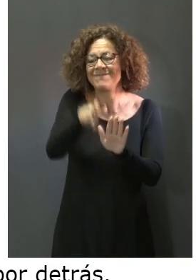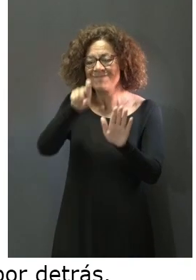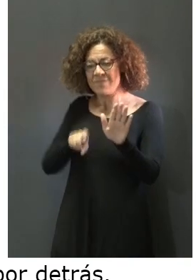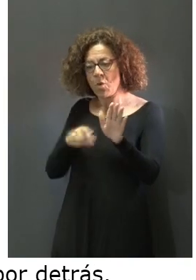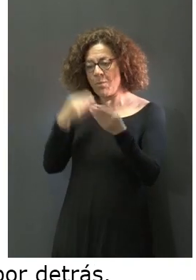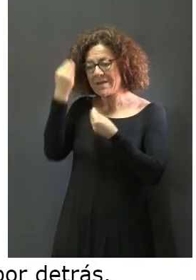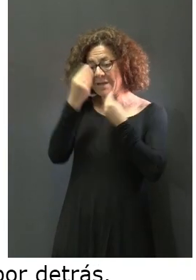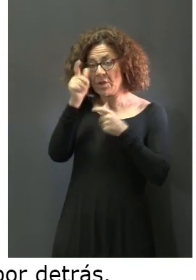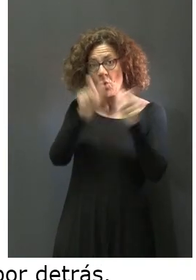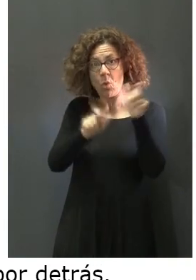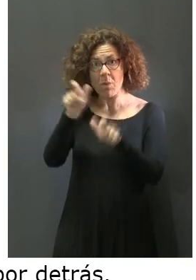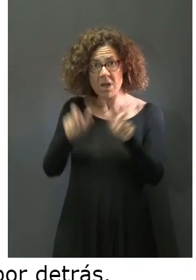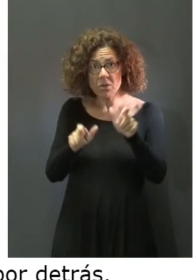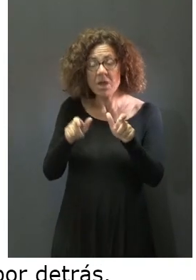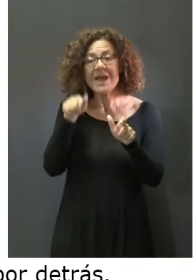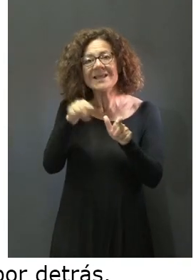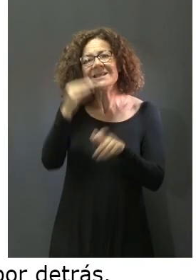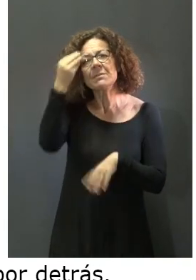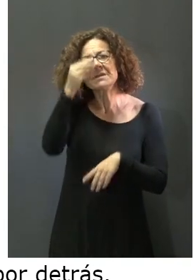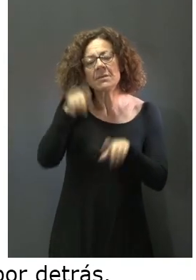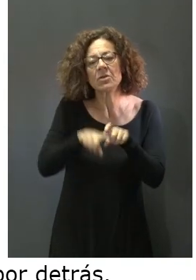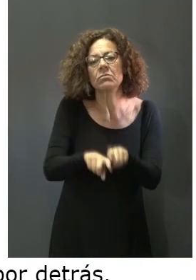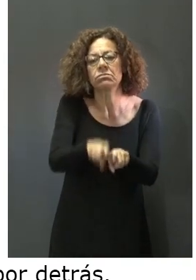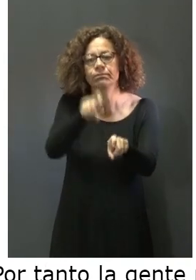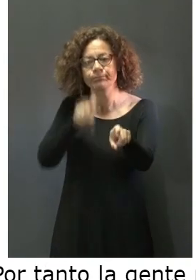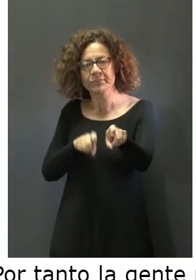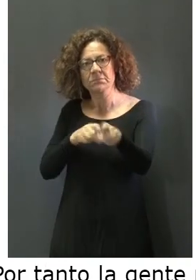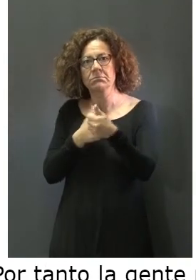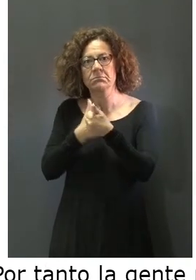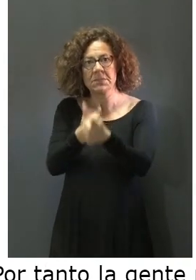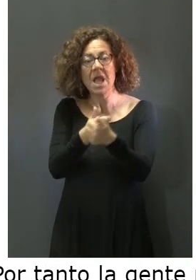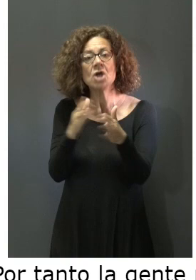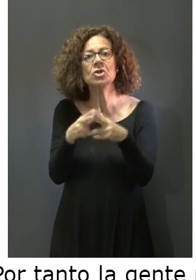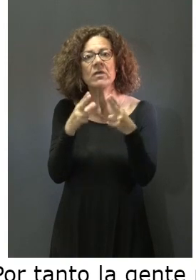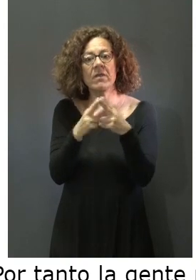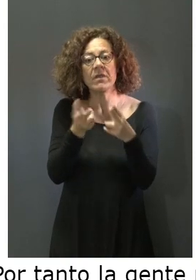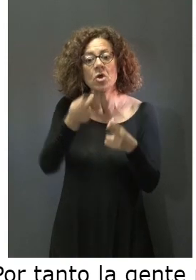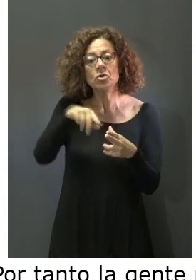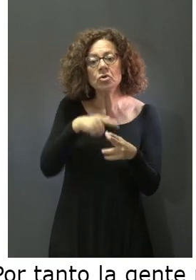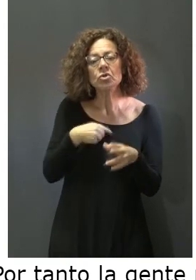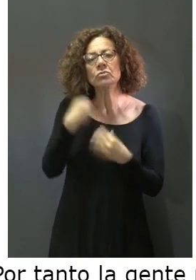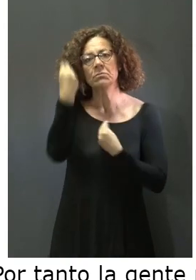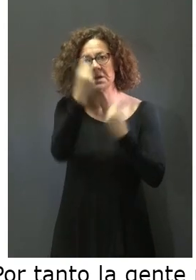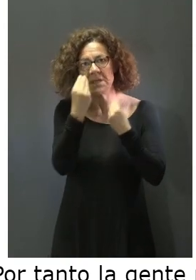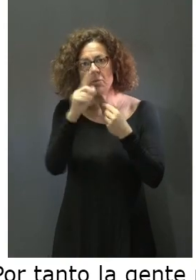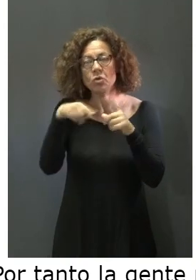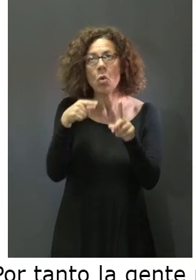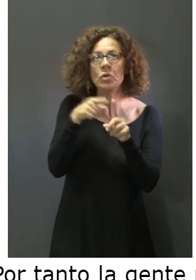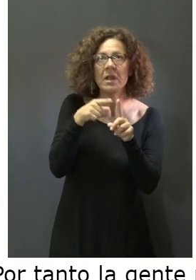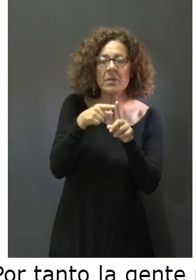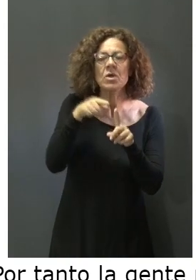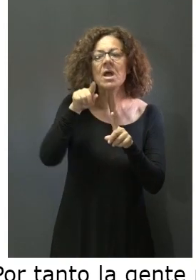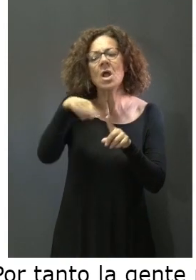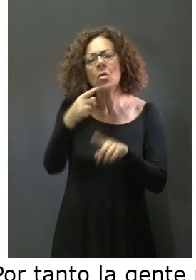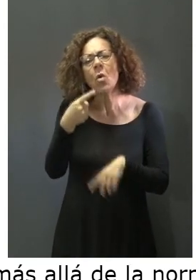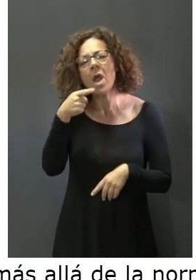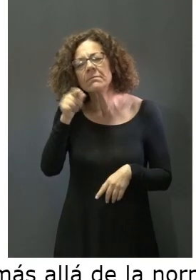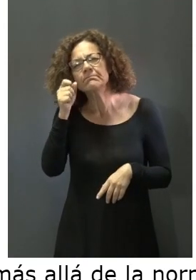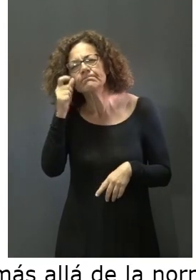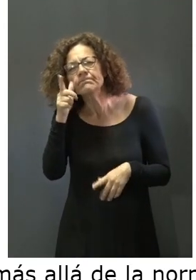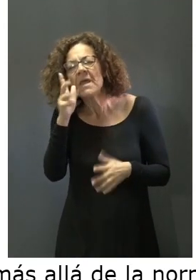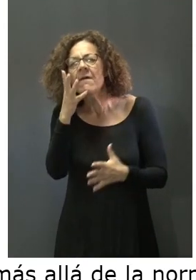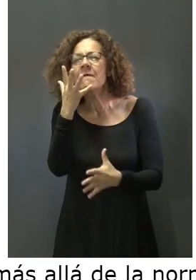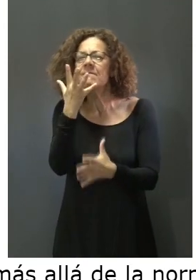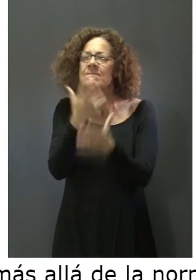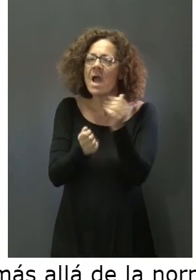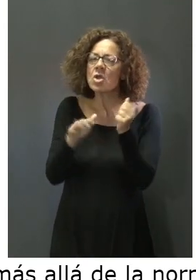humano, de las personas que deciden, y ese pensamiento va detrás de la sociedad. Primero actuamos, usamos las cosas, y luego nos damos cuenta en dónde fallamos y qué normativa